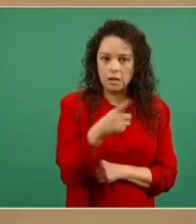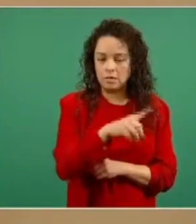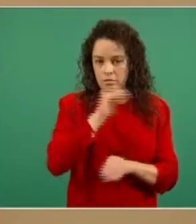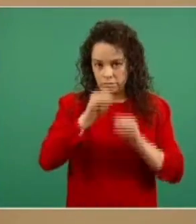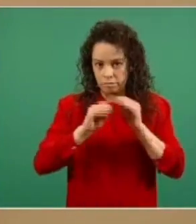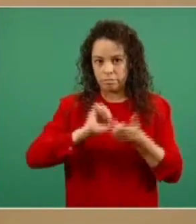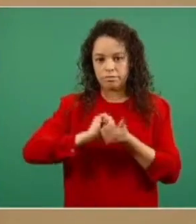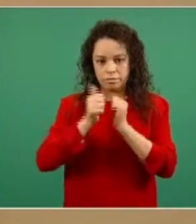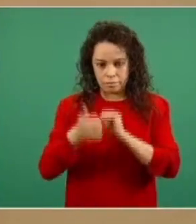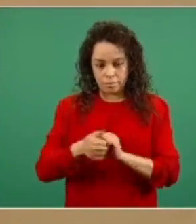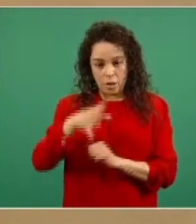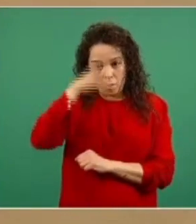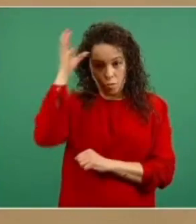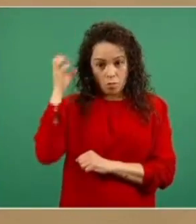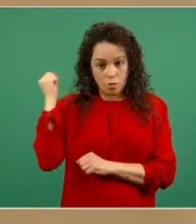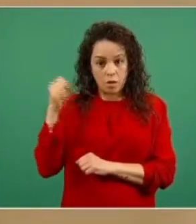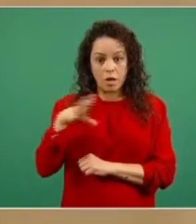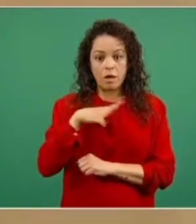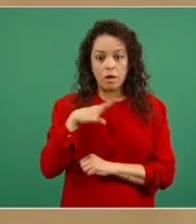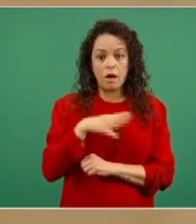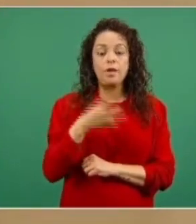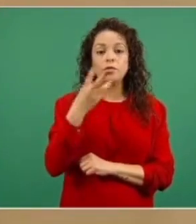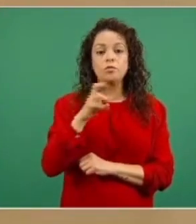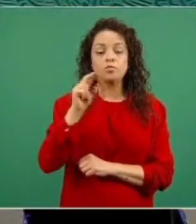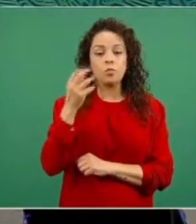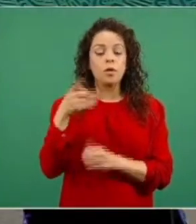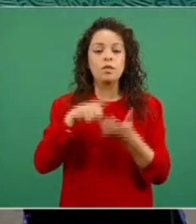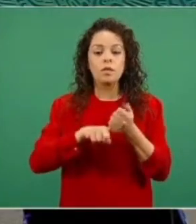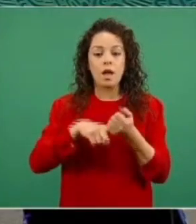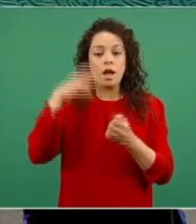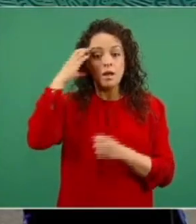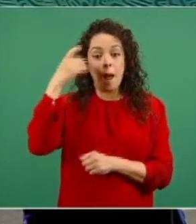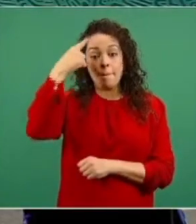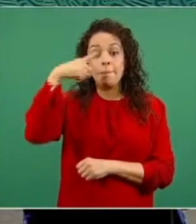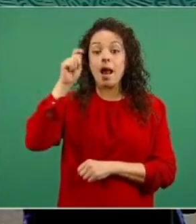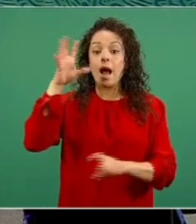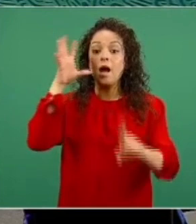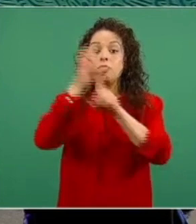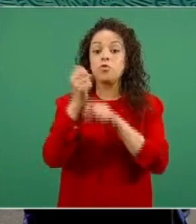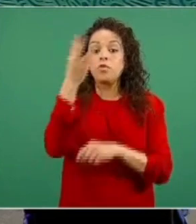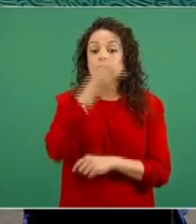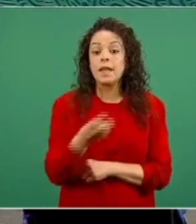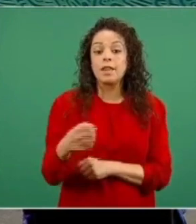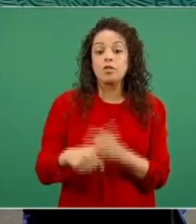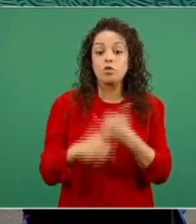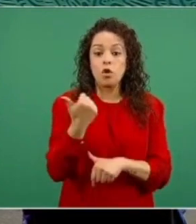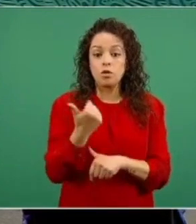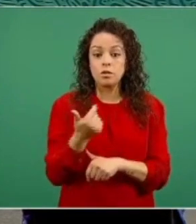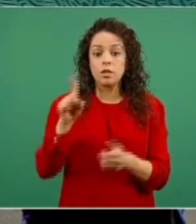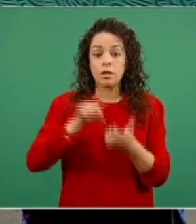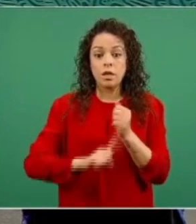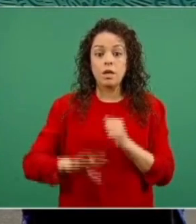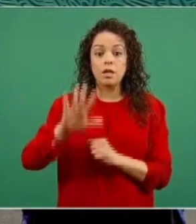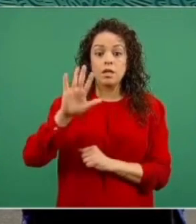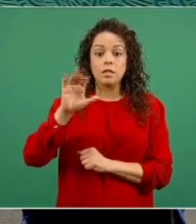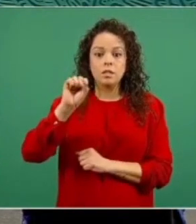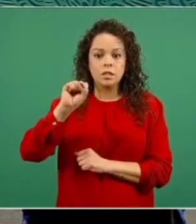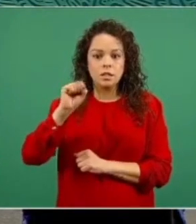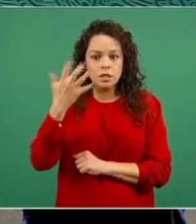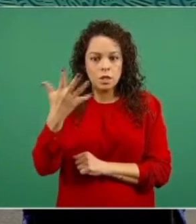tenemos 183 camas, creceremos 119 camas más para llegar a 302. Es un crecimiento del